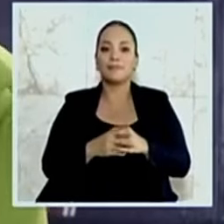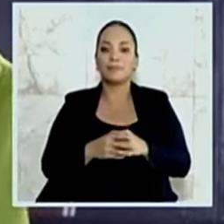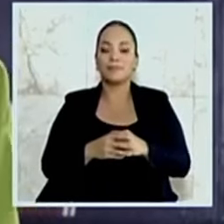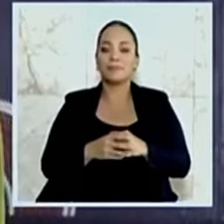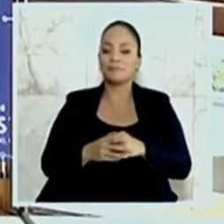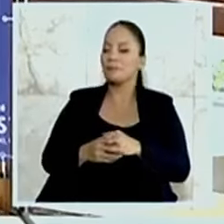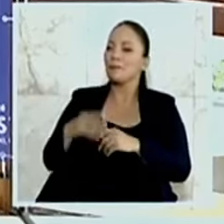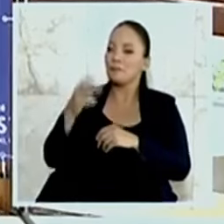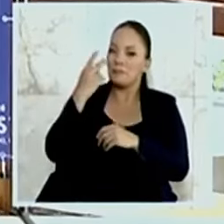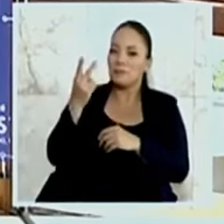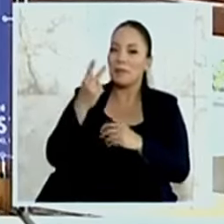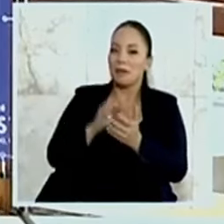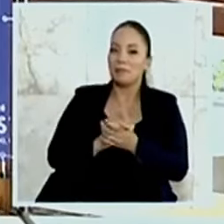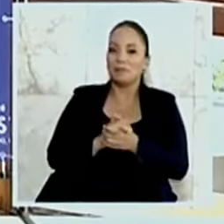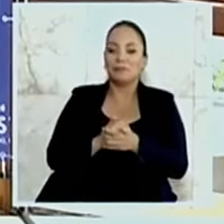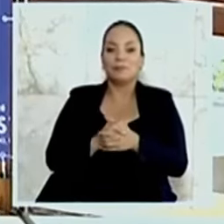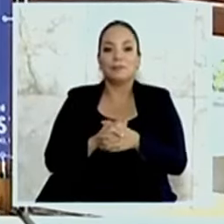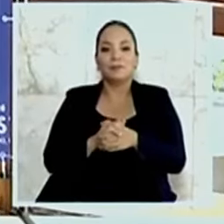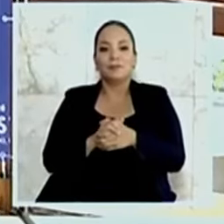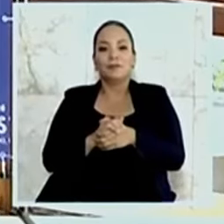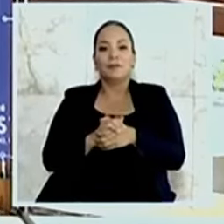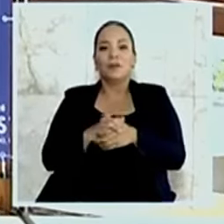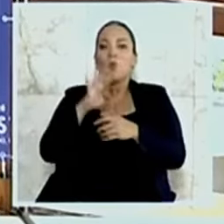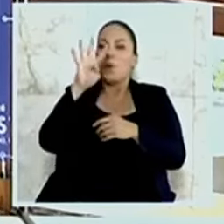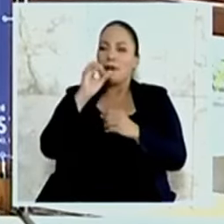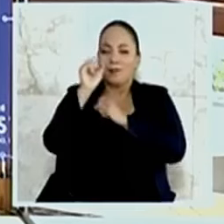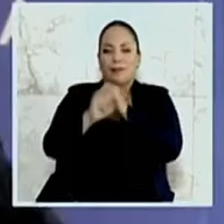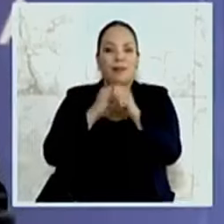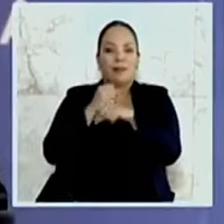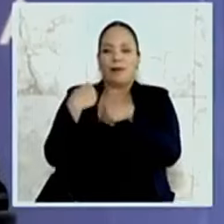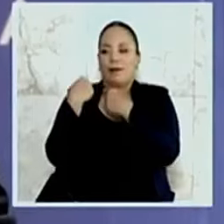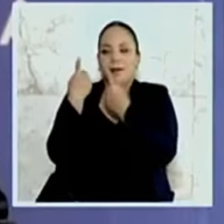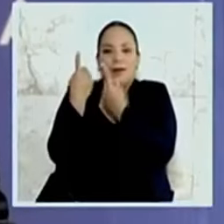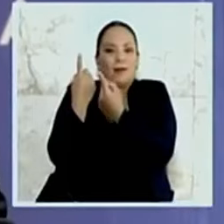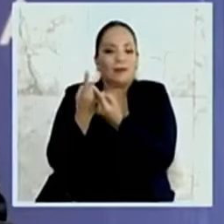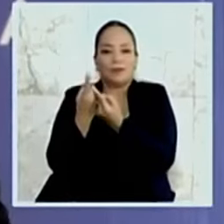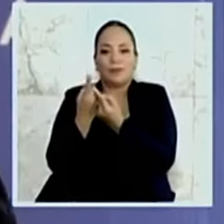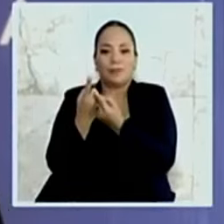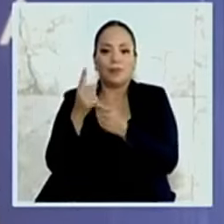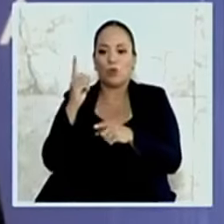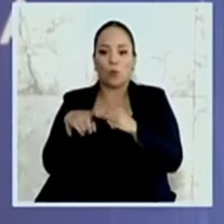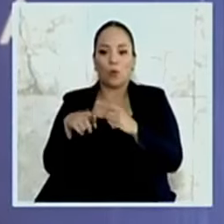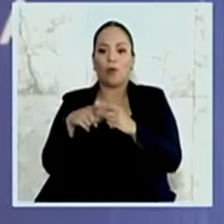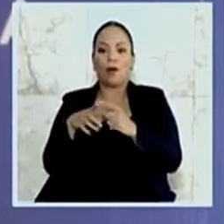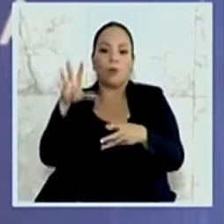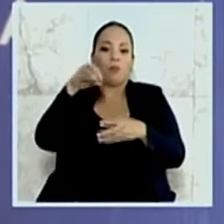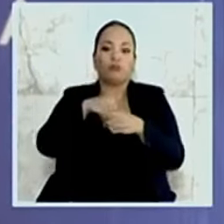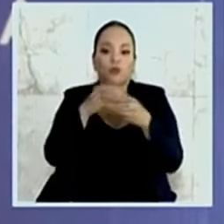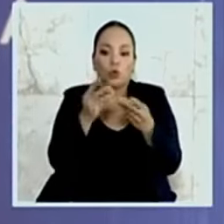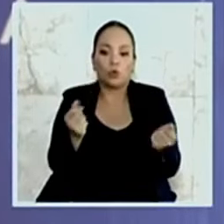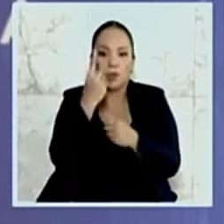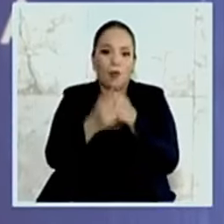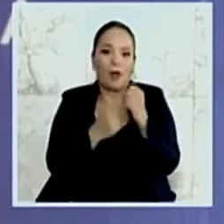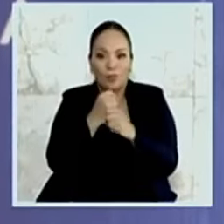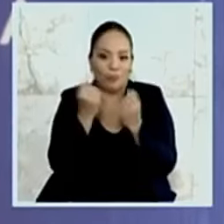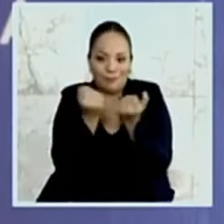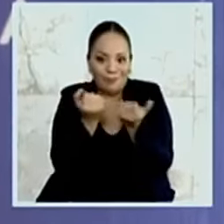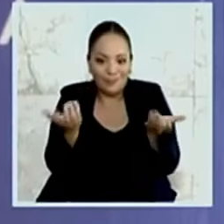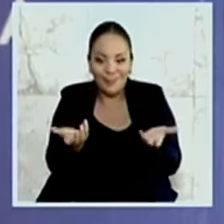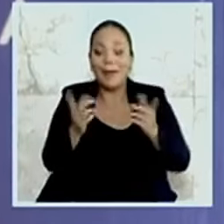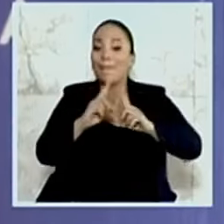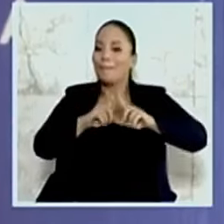buscaron diferentes medios. Lo importante es que se les llevó la conexión para los exámenes, ¿verdad? Vean, 40